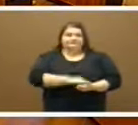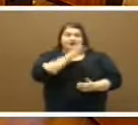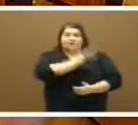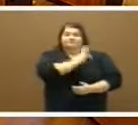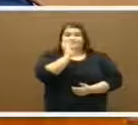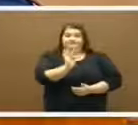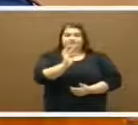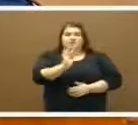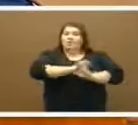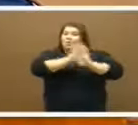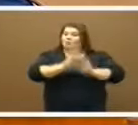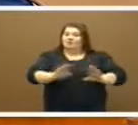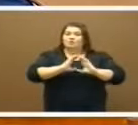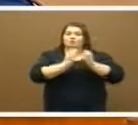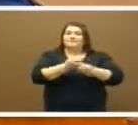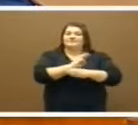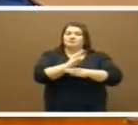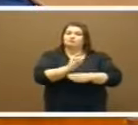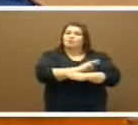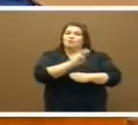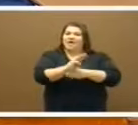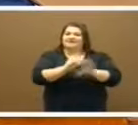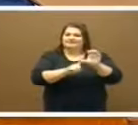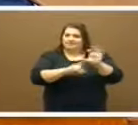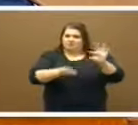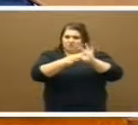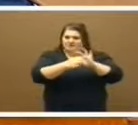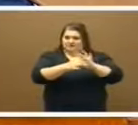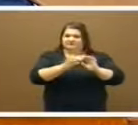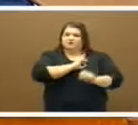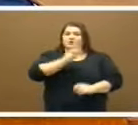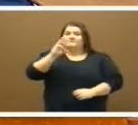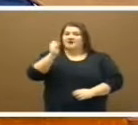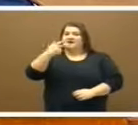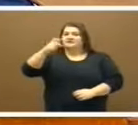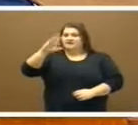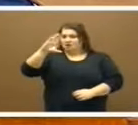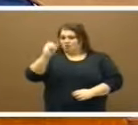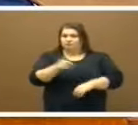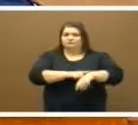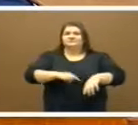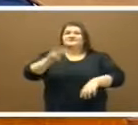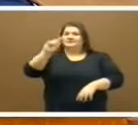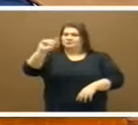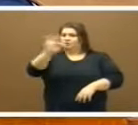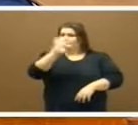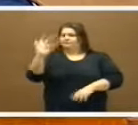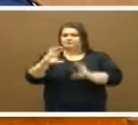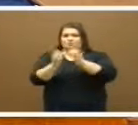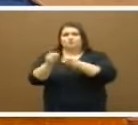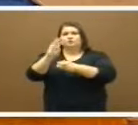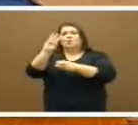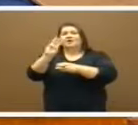A continuación, por último, por el Grupo Parlamentario Popular Extremadura Unida, el señor Pacheco dispone de un turno de tres minutos sobre el conjunto de cuatro